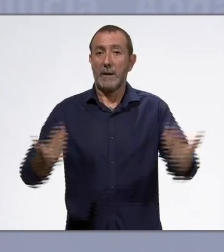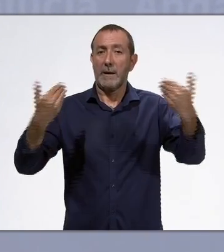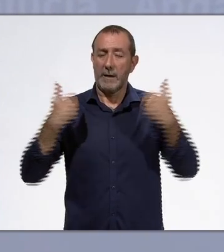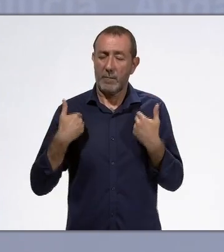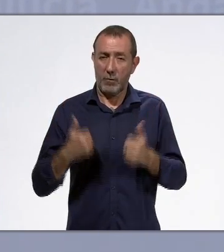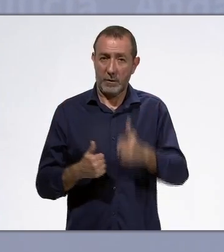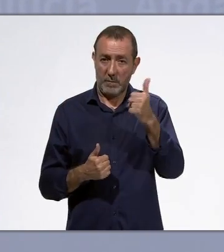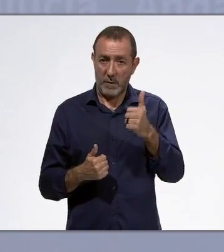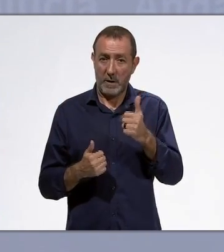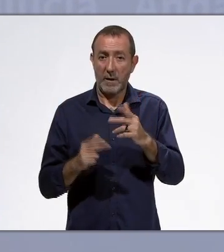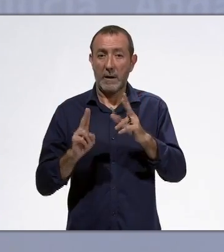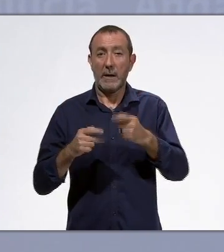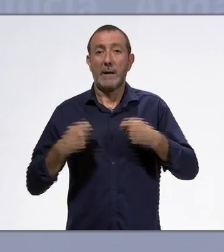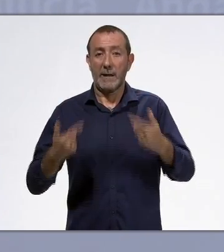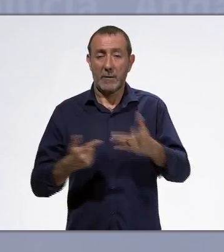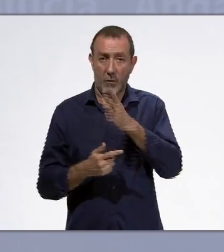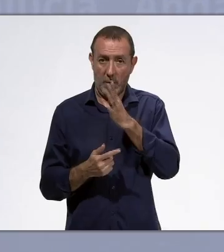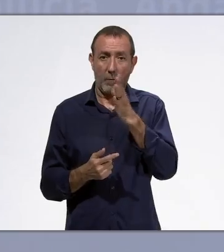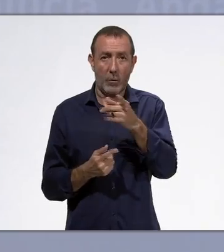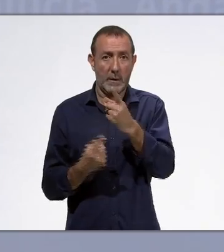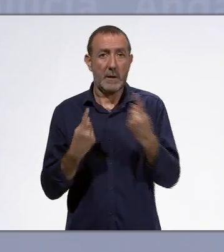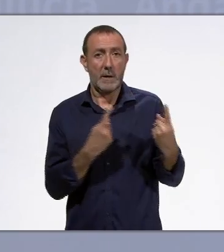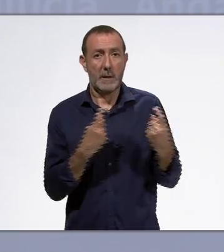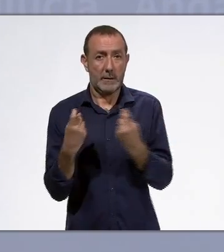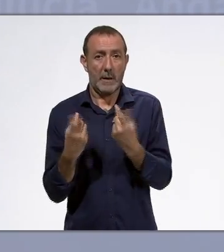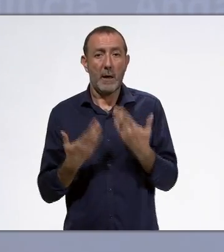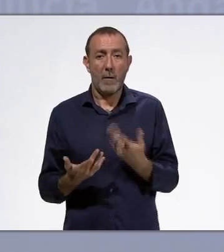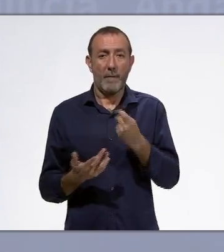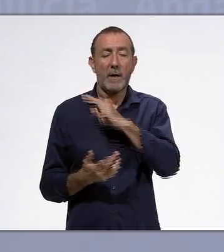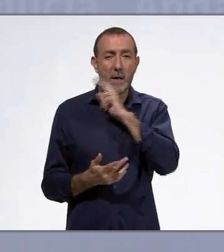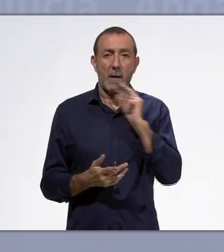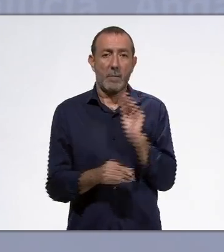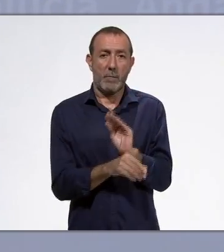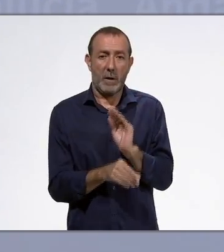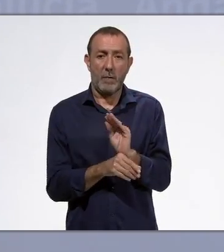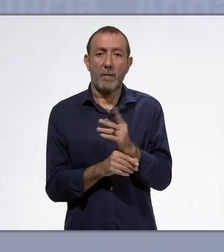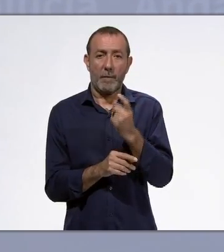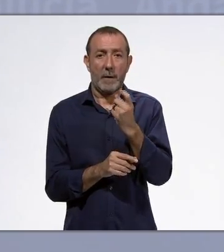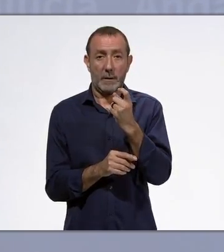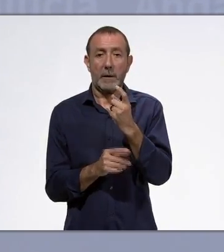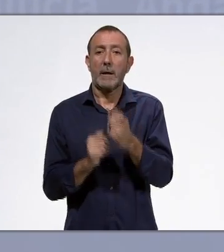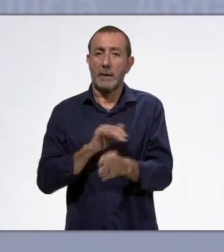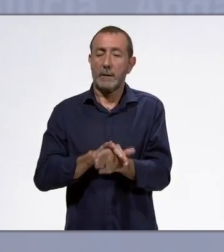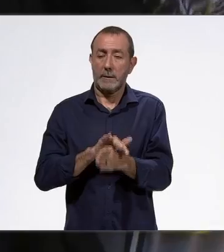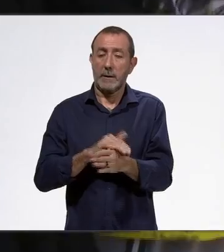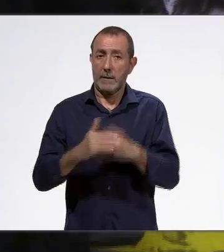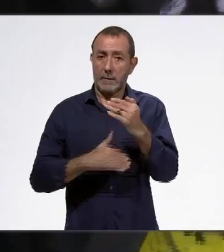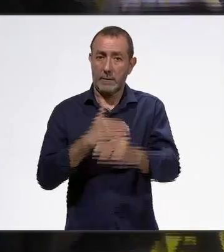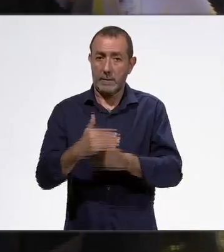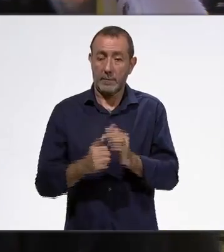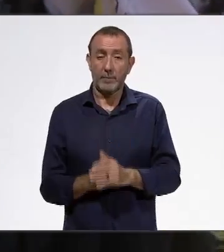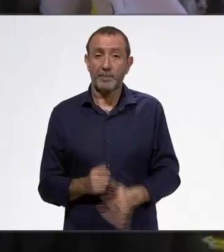responsables con ese agua porque es un bien escaso que tenemos que valorar que tenemos que apreciar y que tenemos que preservarnos